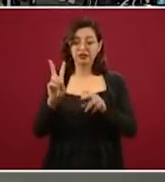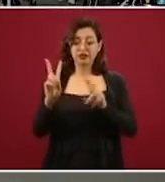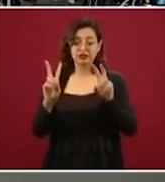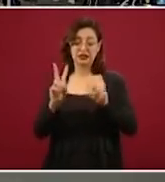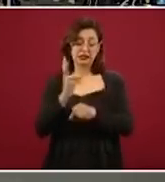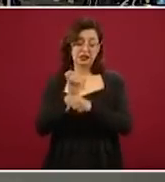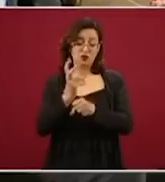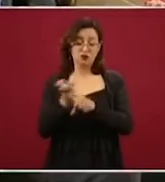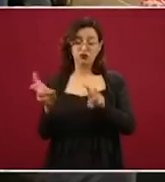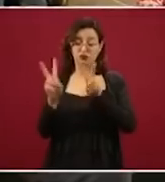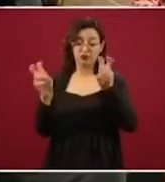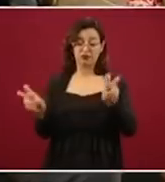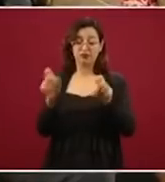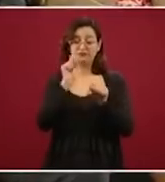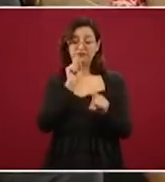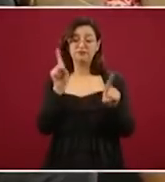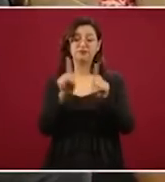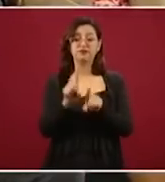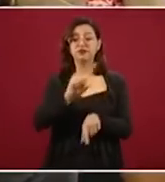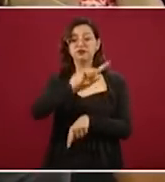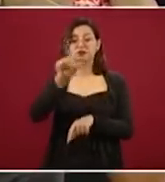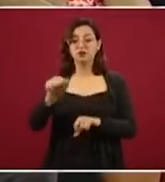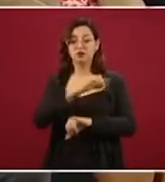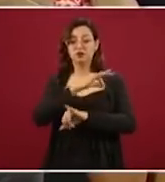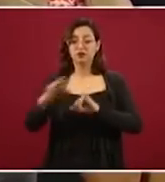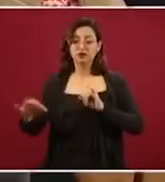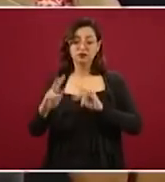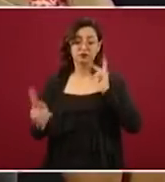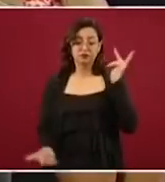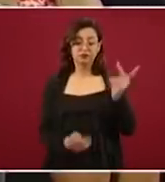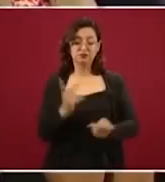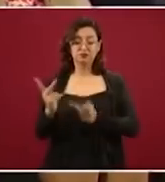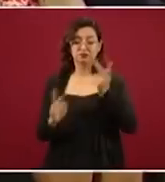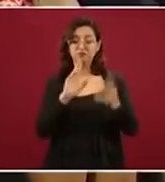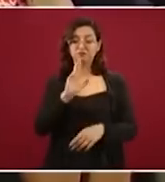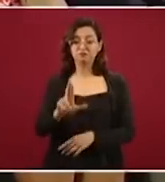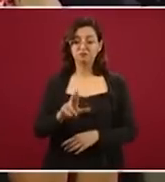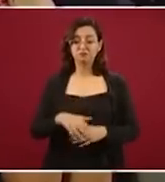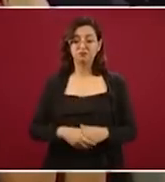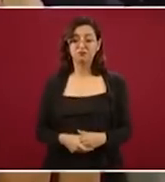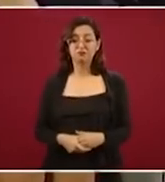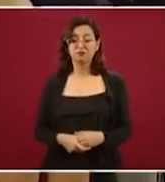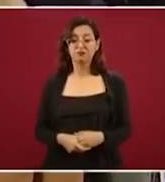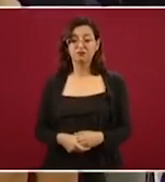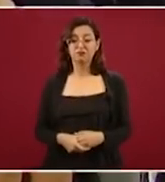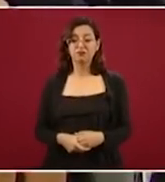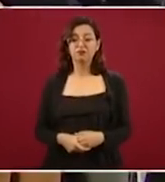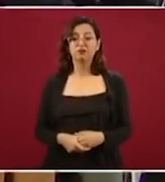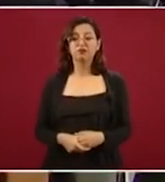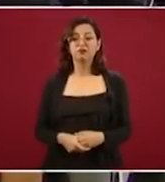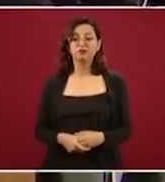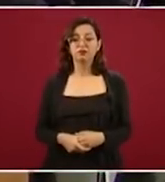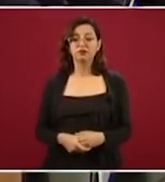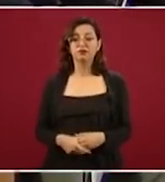tema y al final preguntas y respuestas. Vamos al segundo